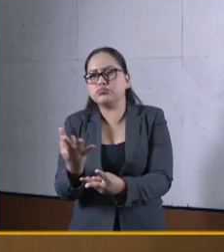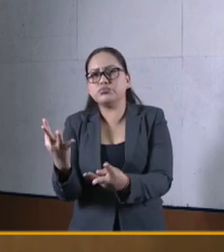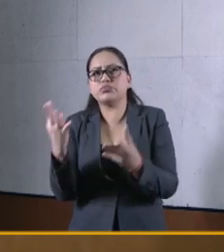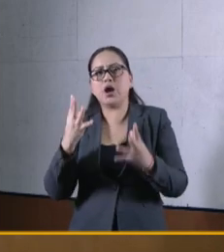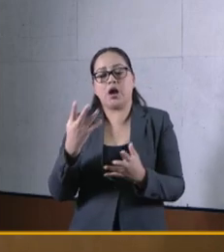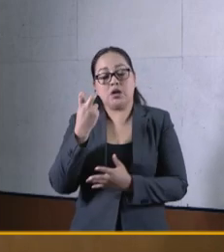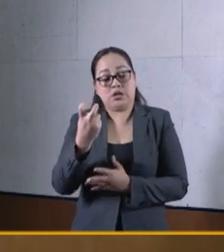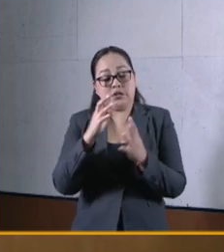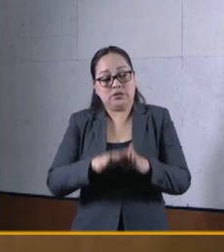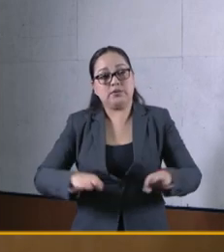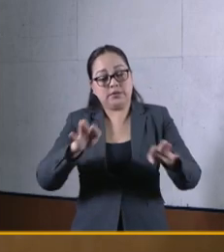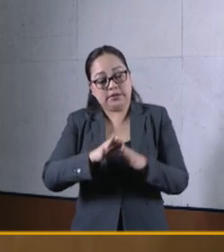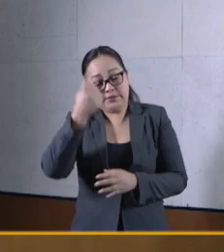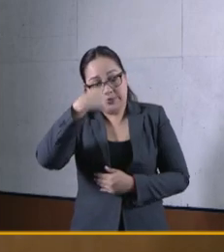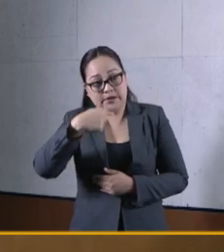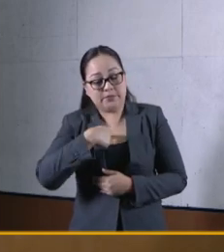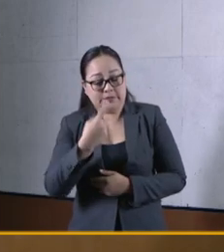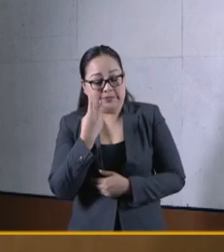académico